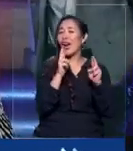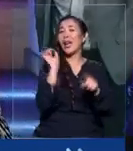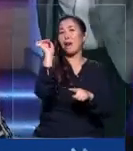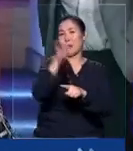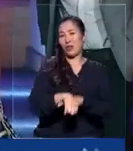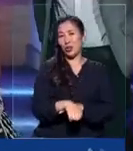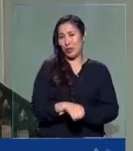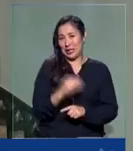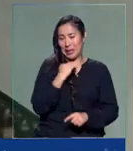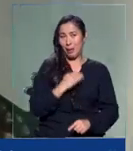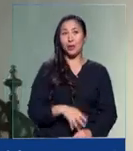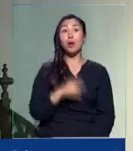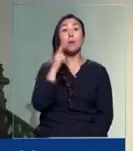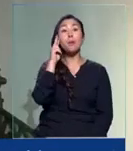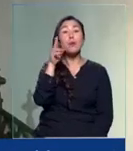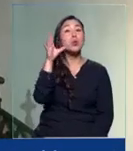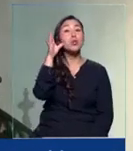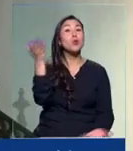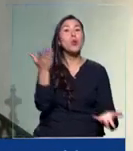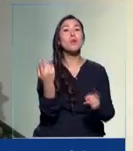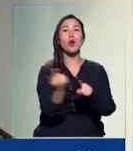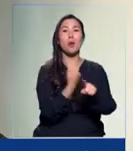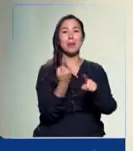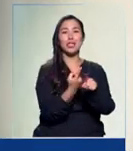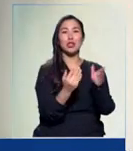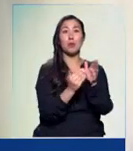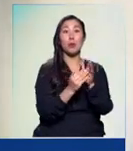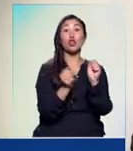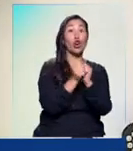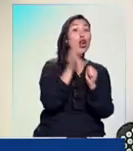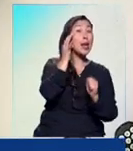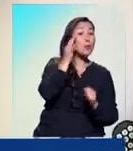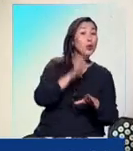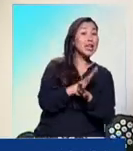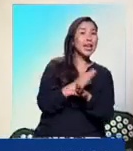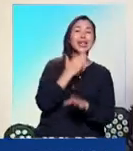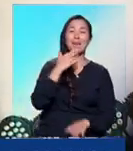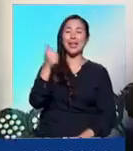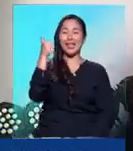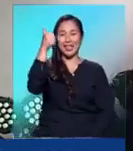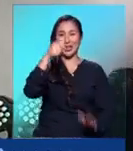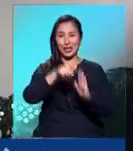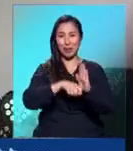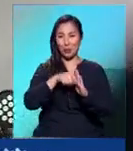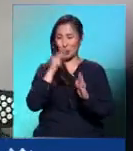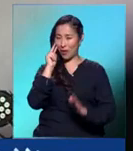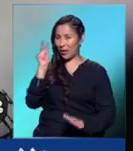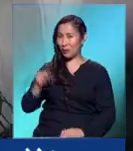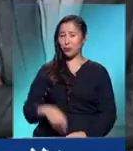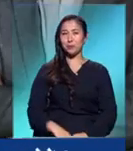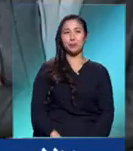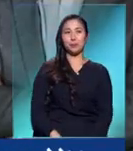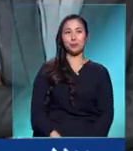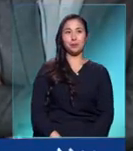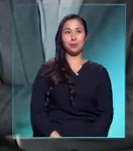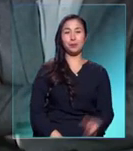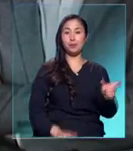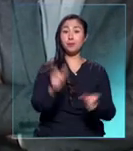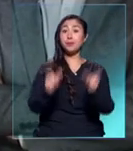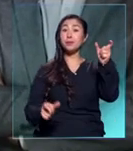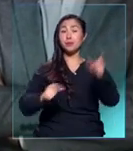aprobación. Escuchemos cómo fue ese momento de conversación, tanto con Daniela Vega como con Sebastián Lelio, el director de la película. La gente